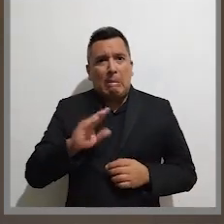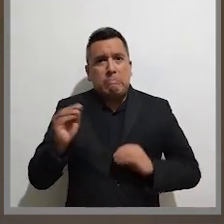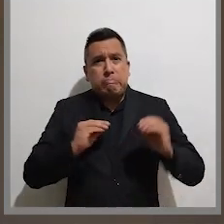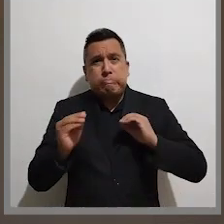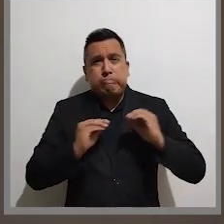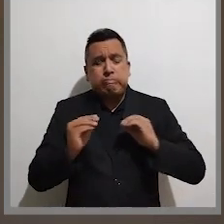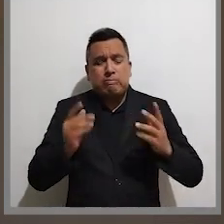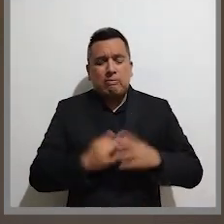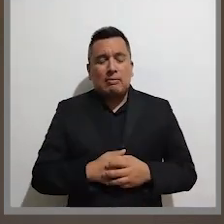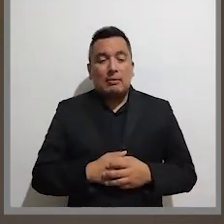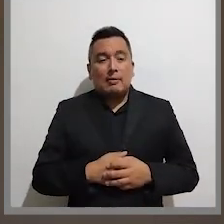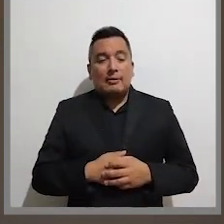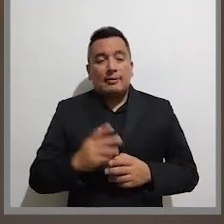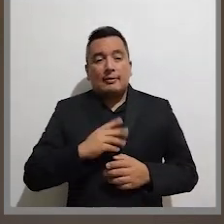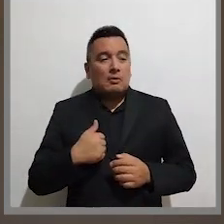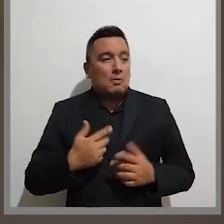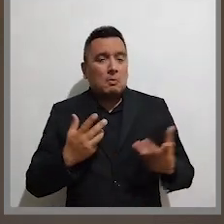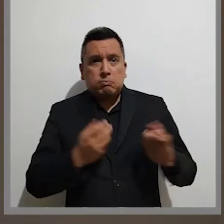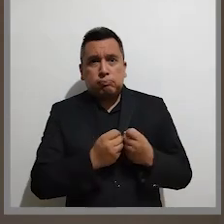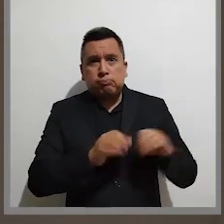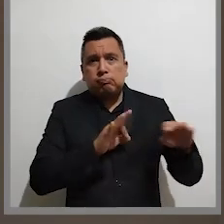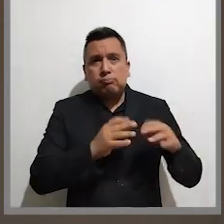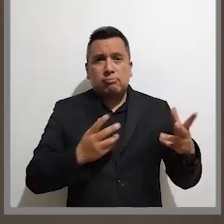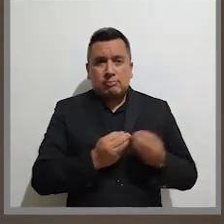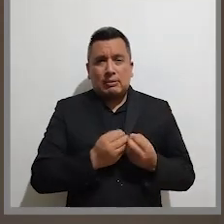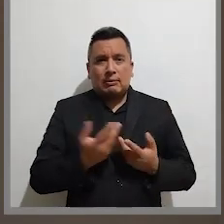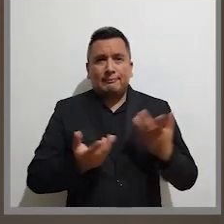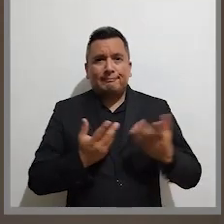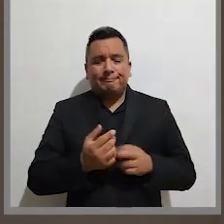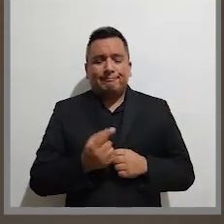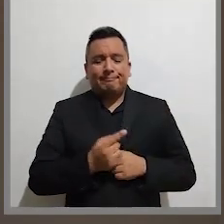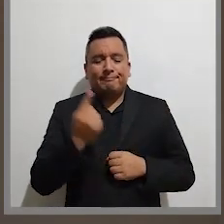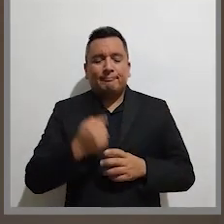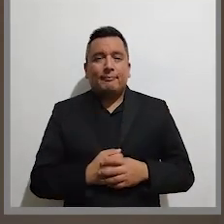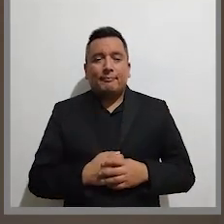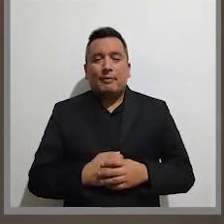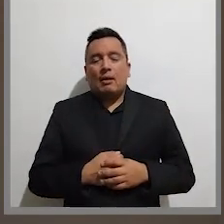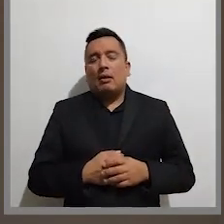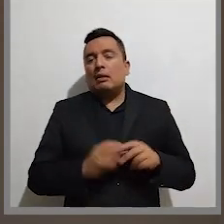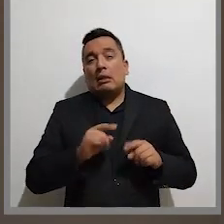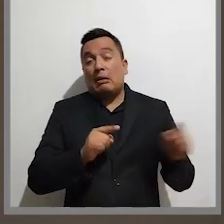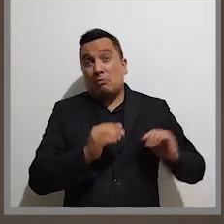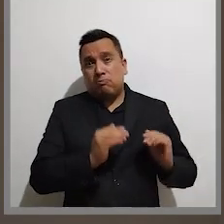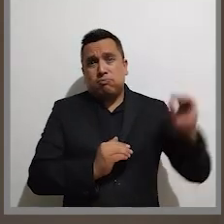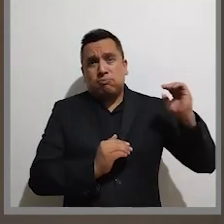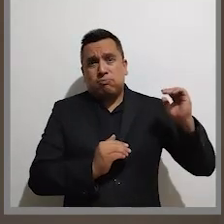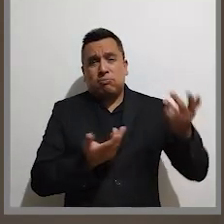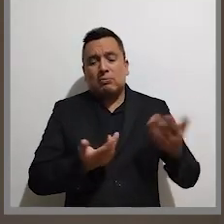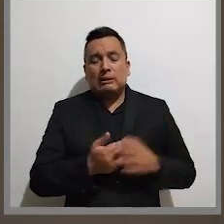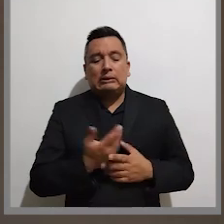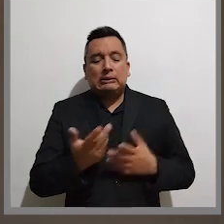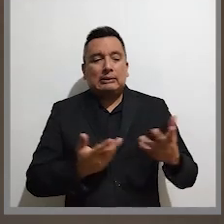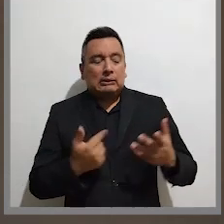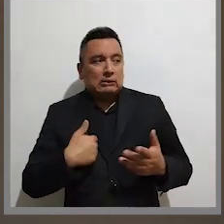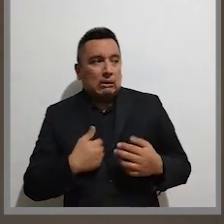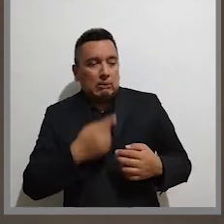controversia con los equipos que están más cerca de ellas, por cuestiones de jerarquías que pudiera haber al